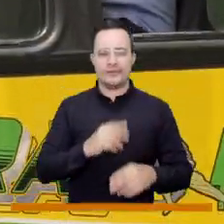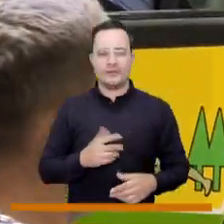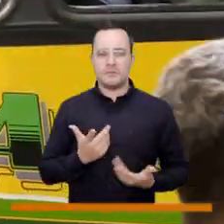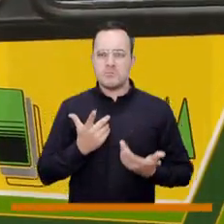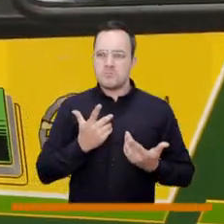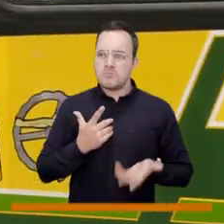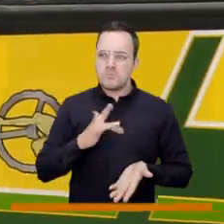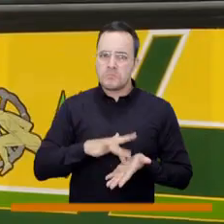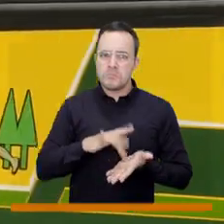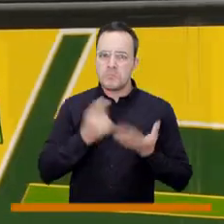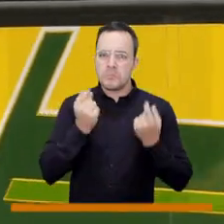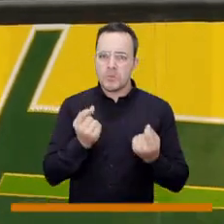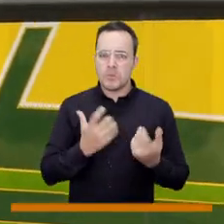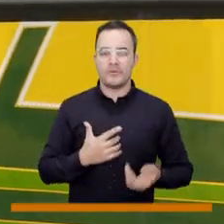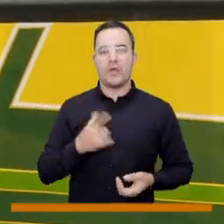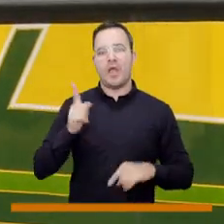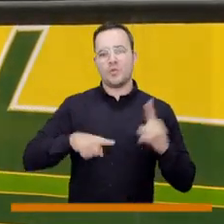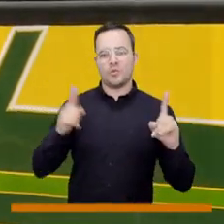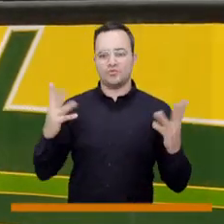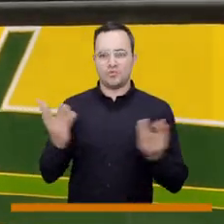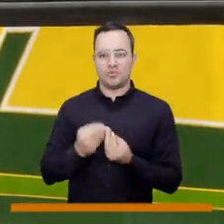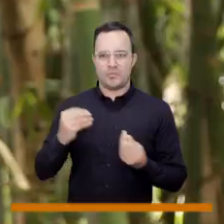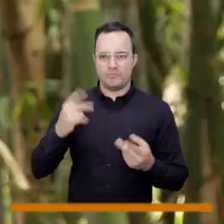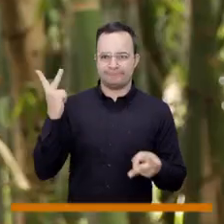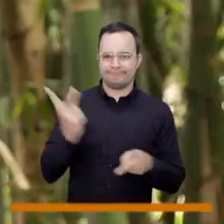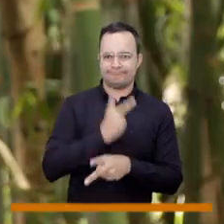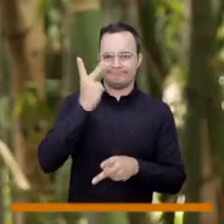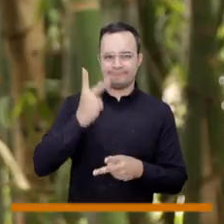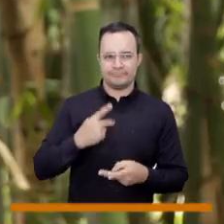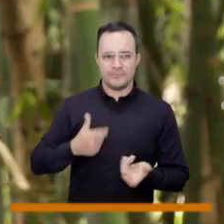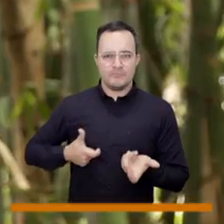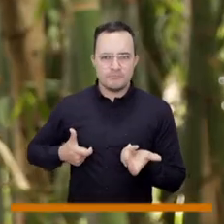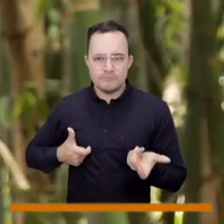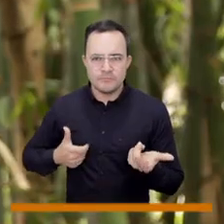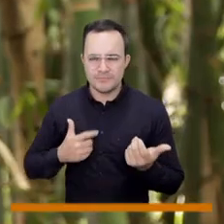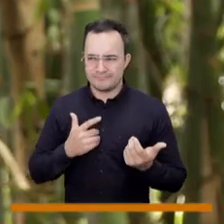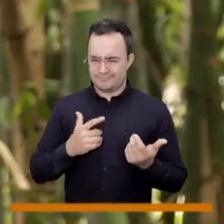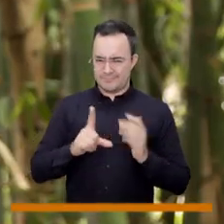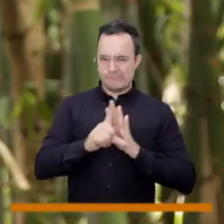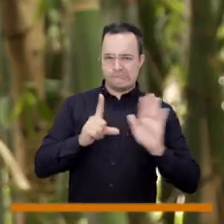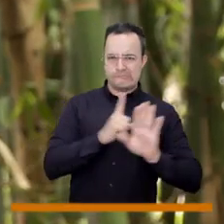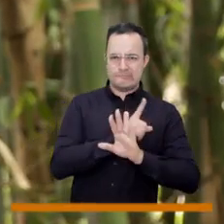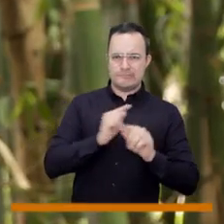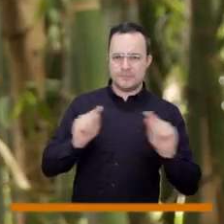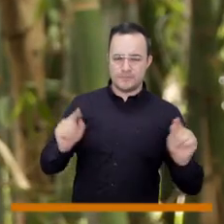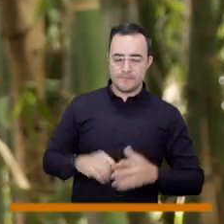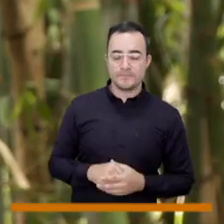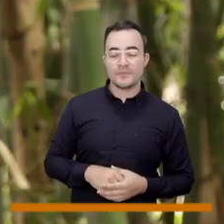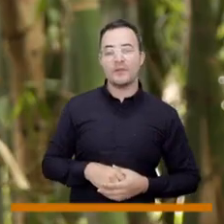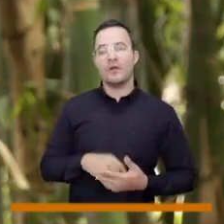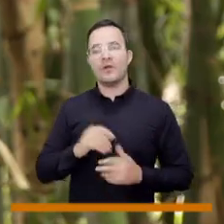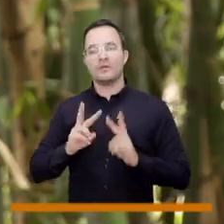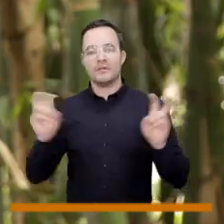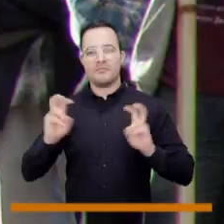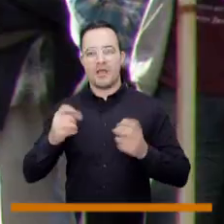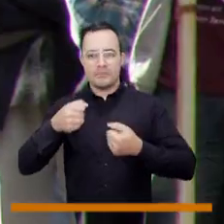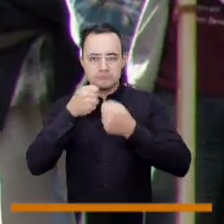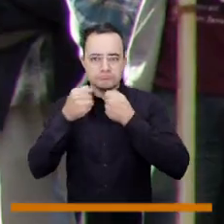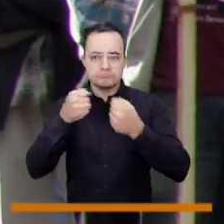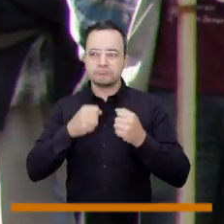presencia de grupos armados ilegales la las acciones de sus grupos armados ilegales en territorio los ataques a la libertad de